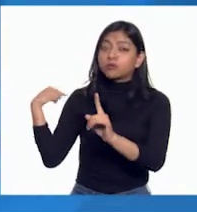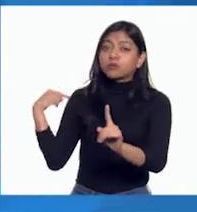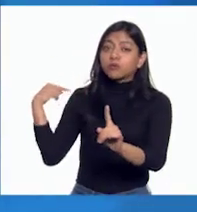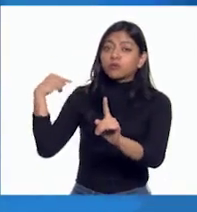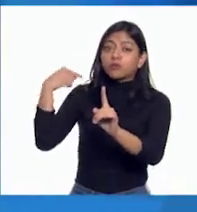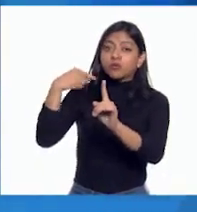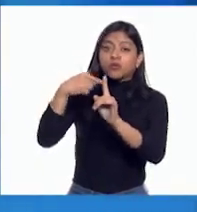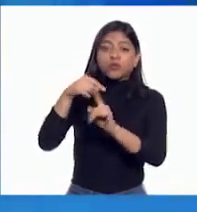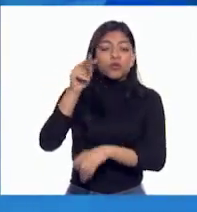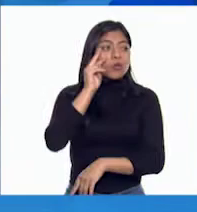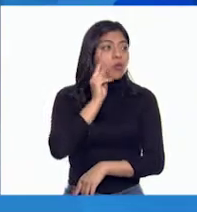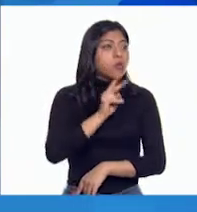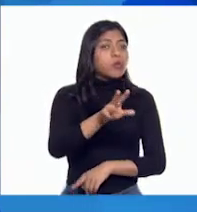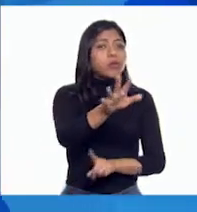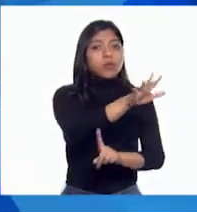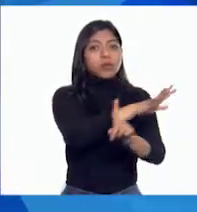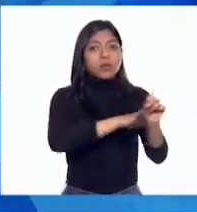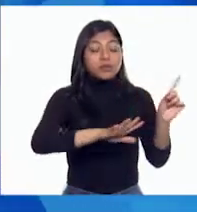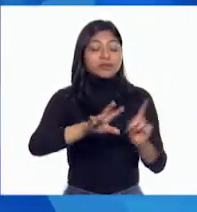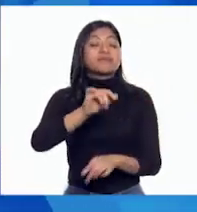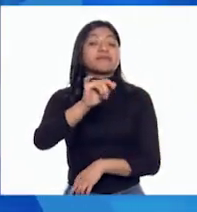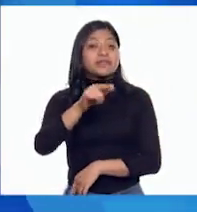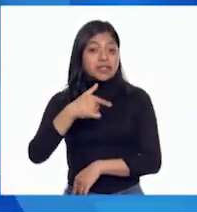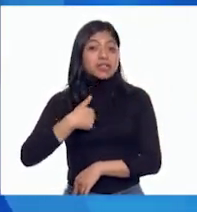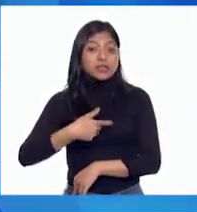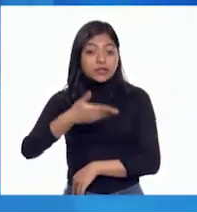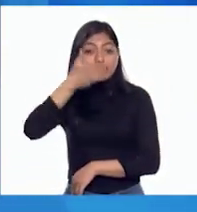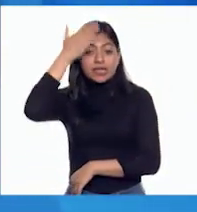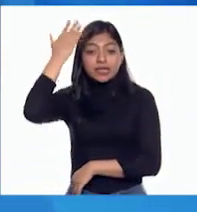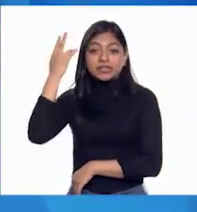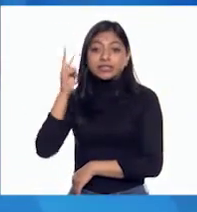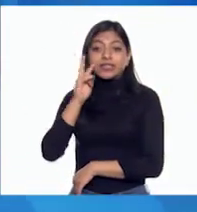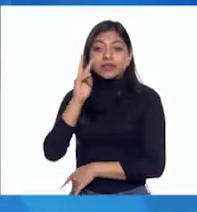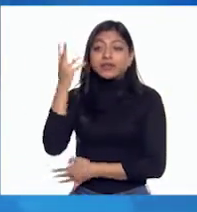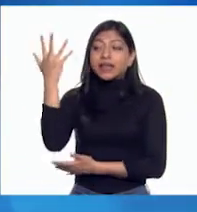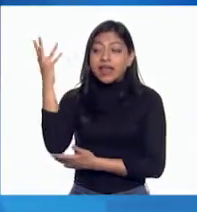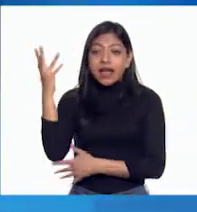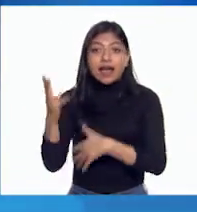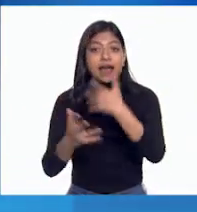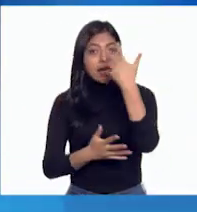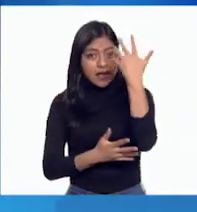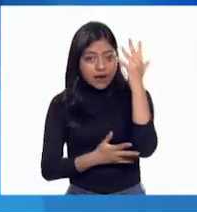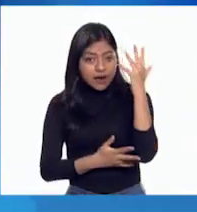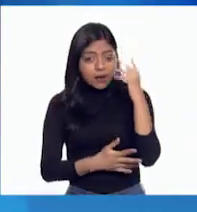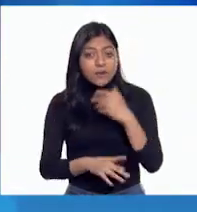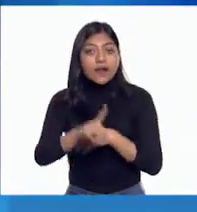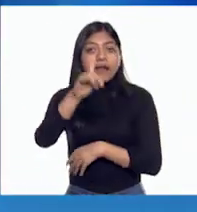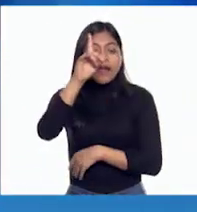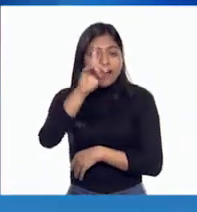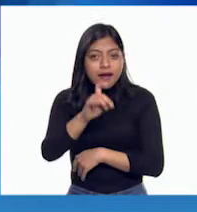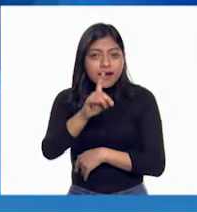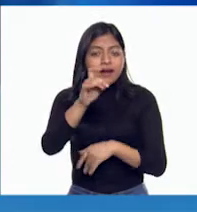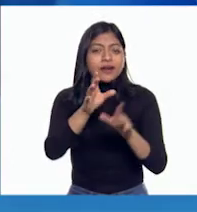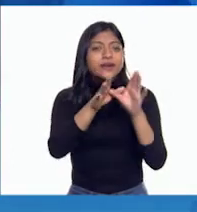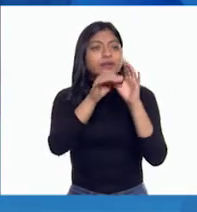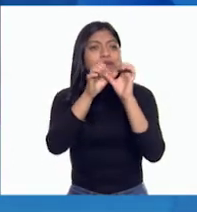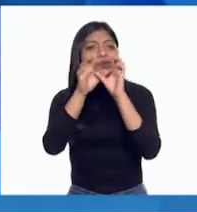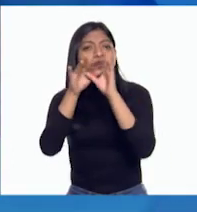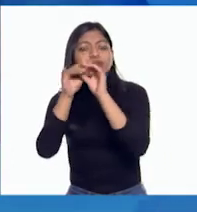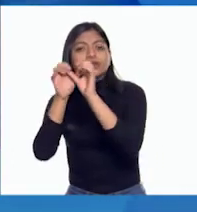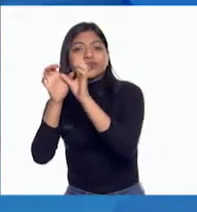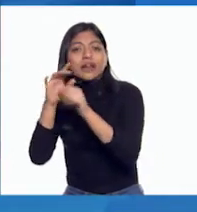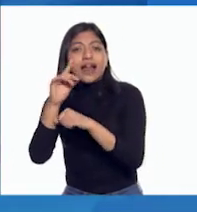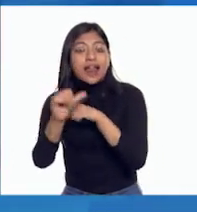tiempo. Sí. Antes, aquí abundaban los bosques, el agua, las aves y los